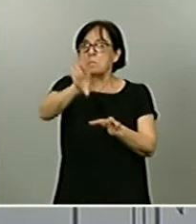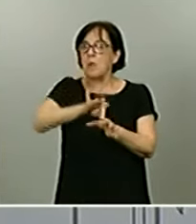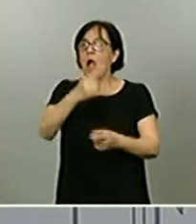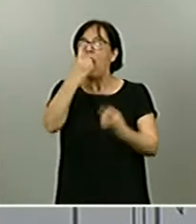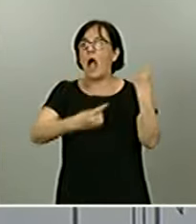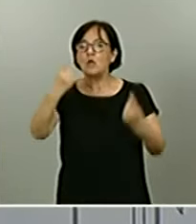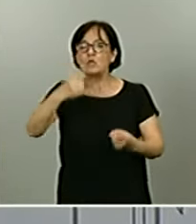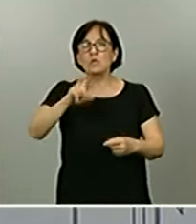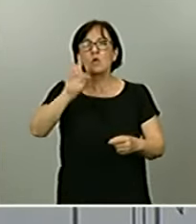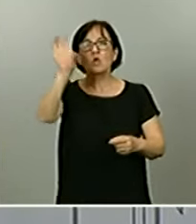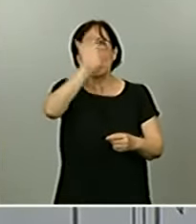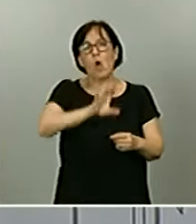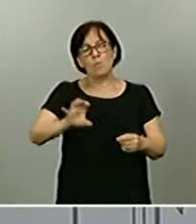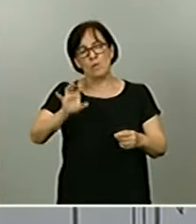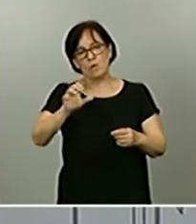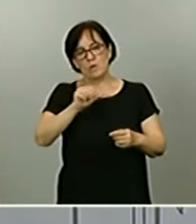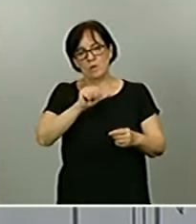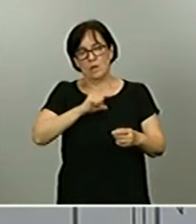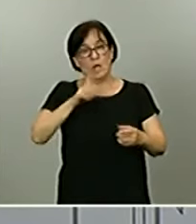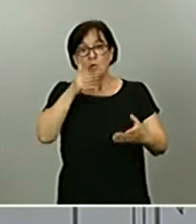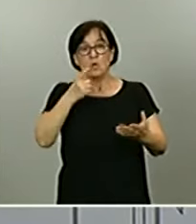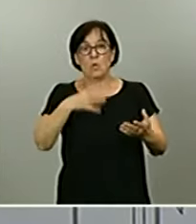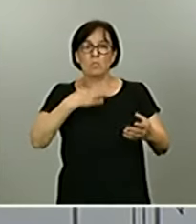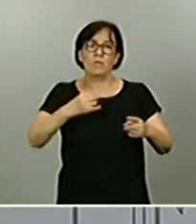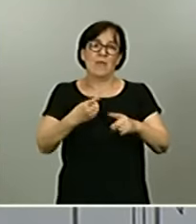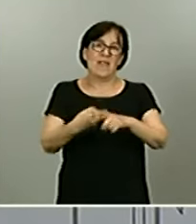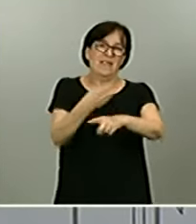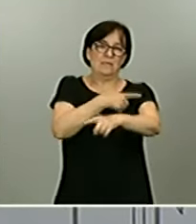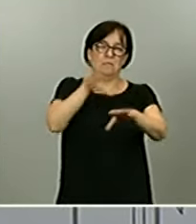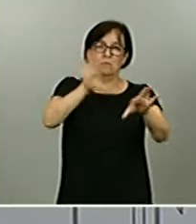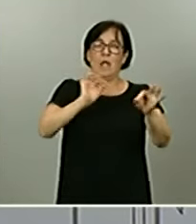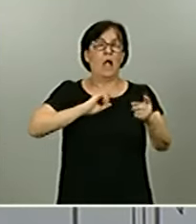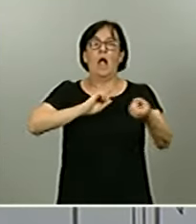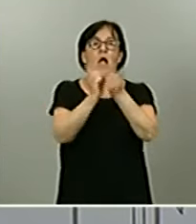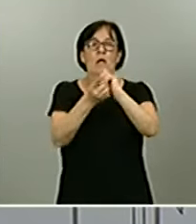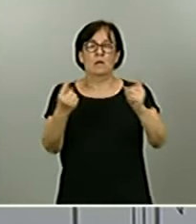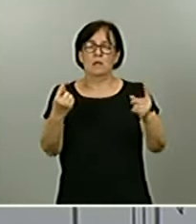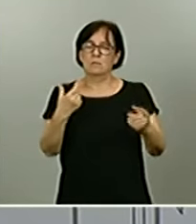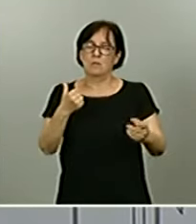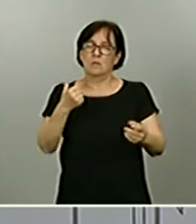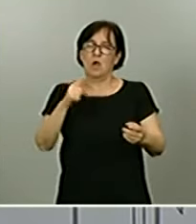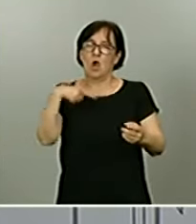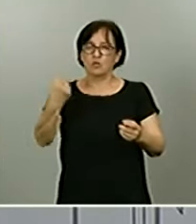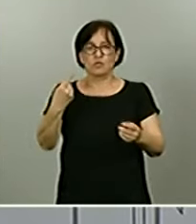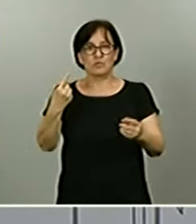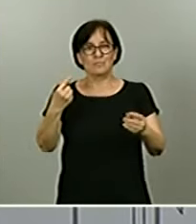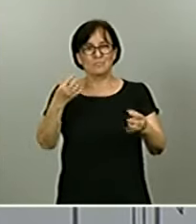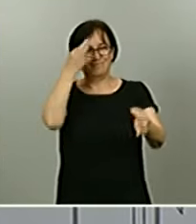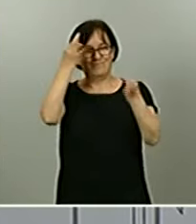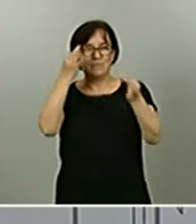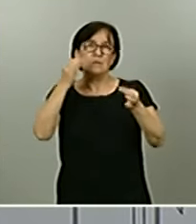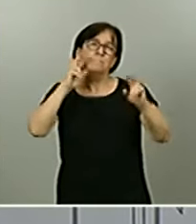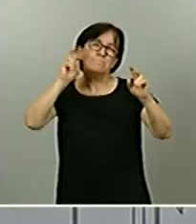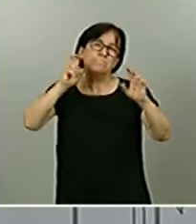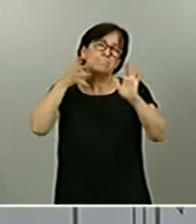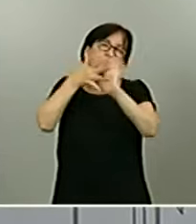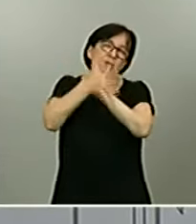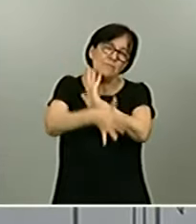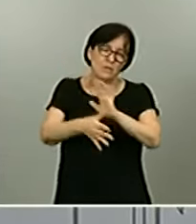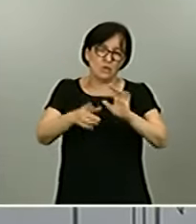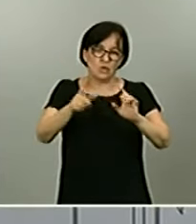incluirse por un exceso de celo y en otras puede pasar al contrario, que sea un poco más riguroso con la definición de caso, aunque la definición es común para todos. Pero